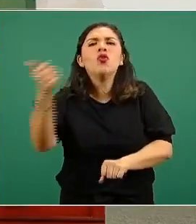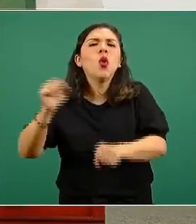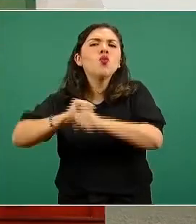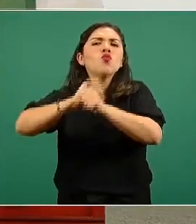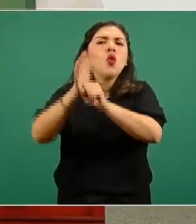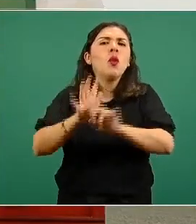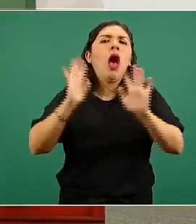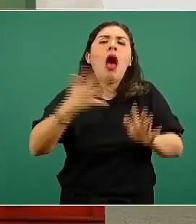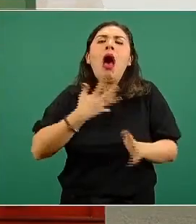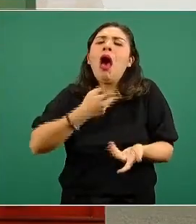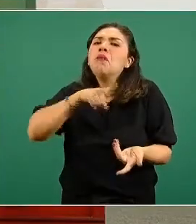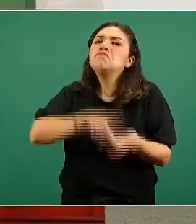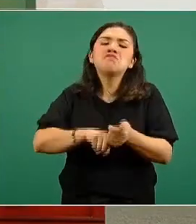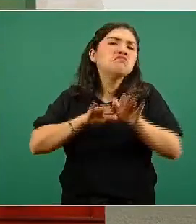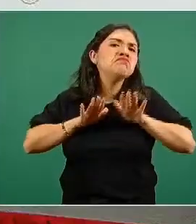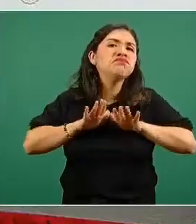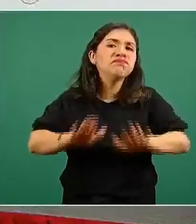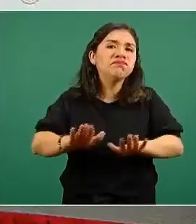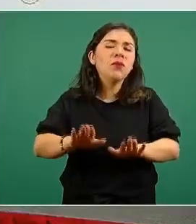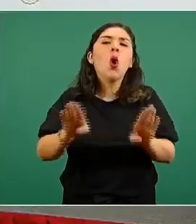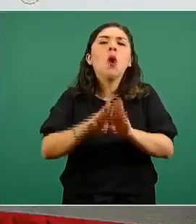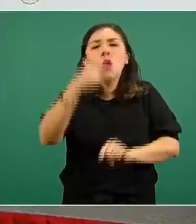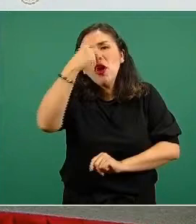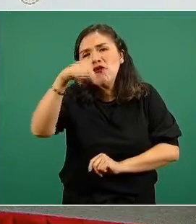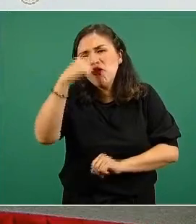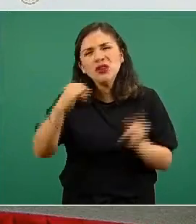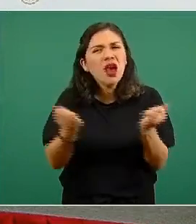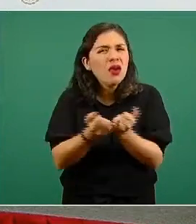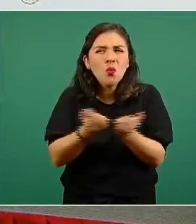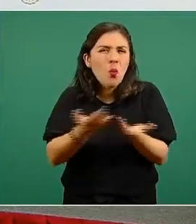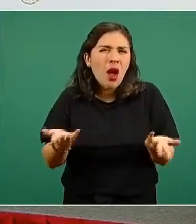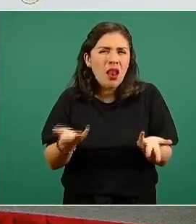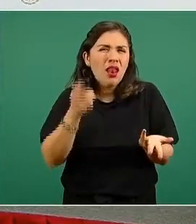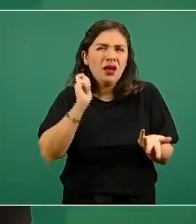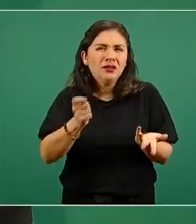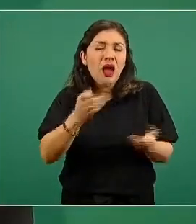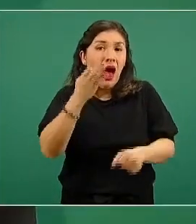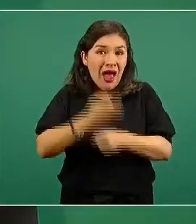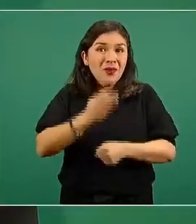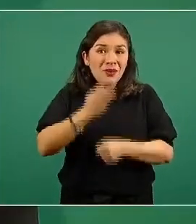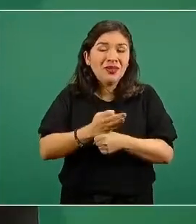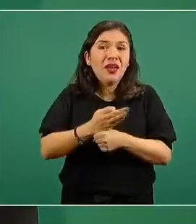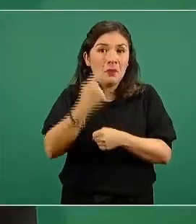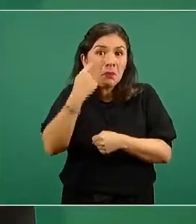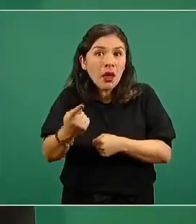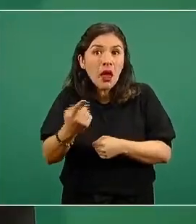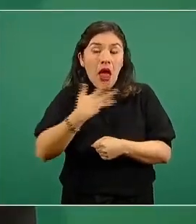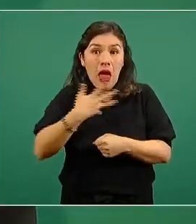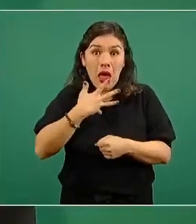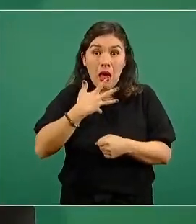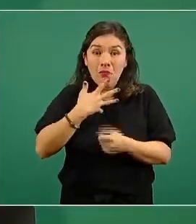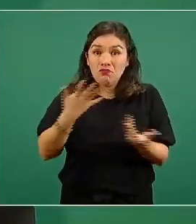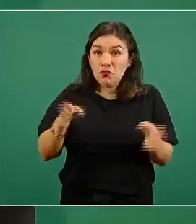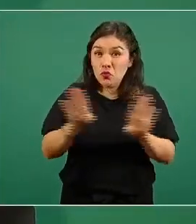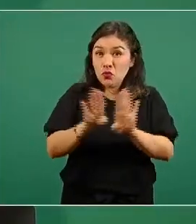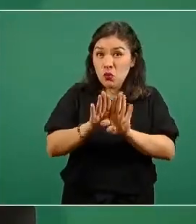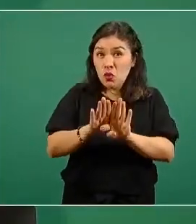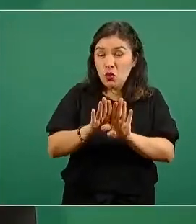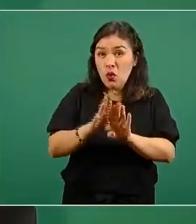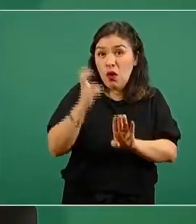y como lo hacemos con la influenza, que ahorita no ha sido